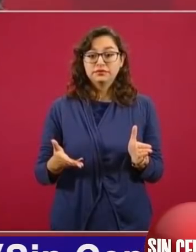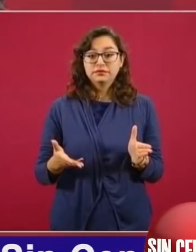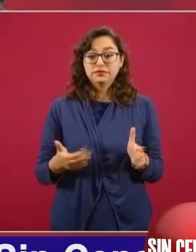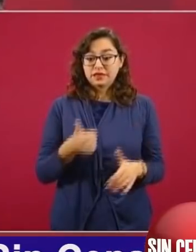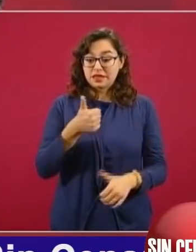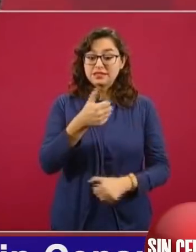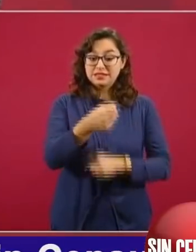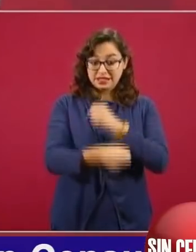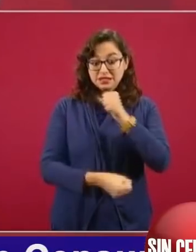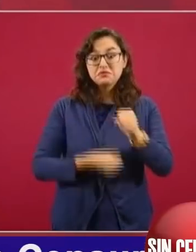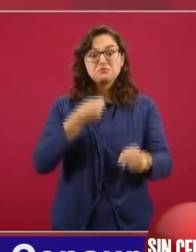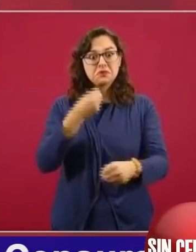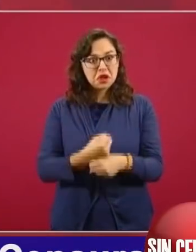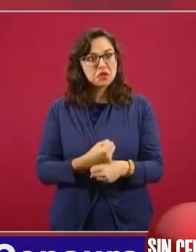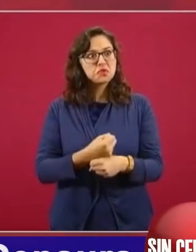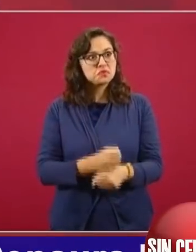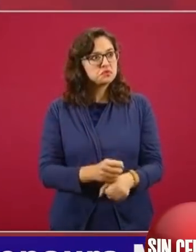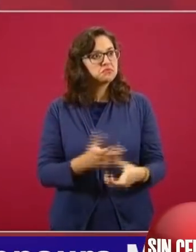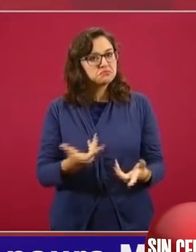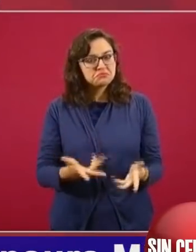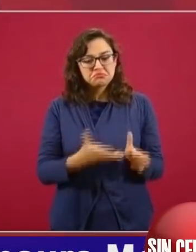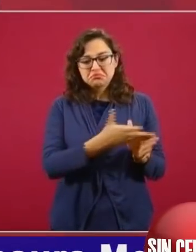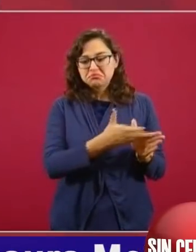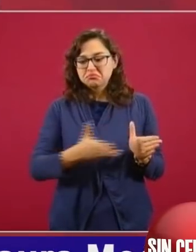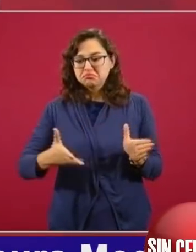hay de nuevo un fraude.